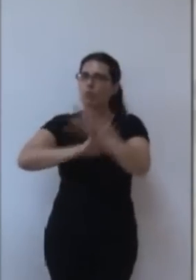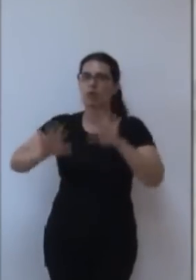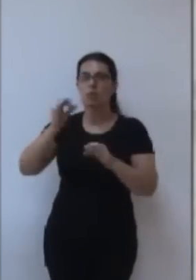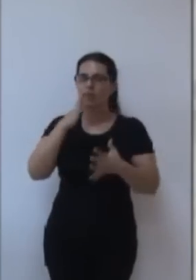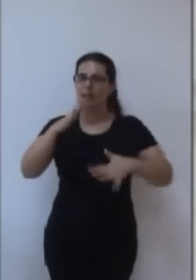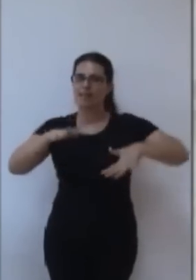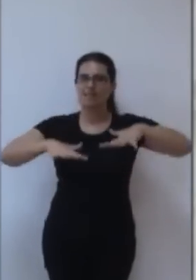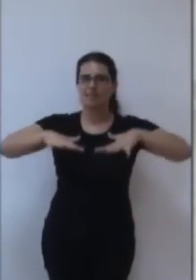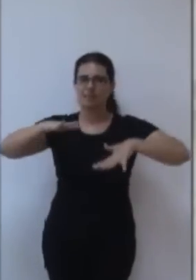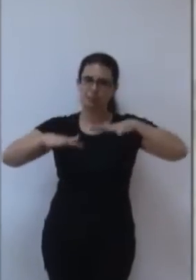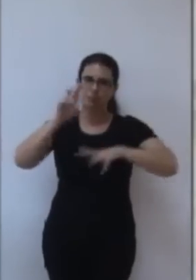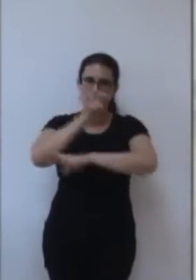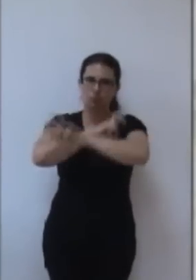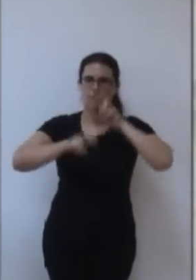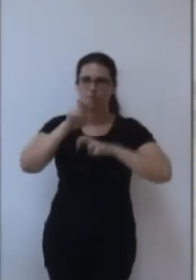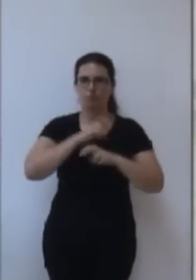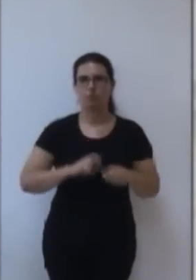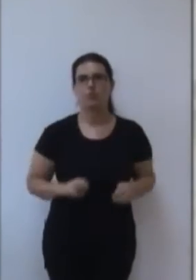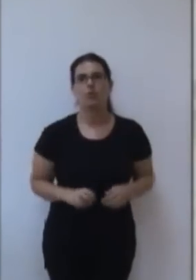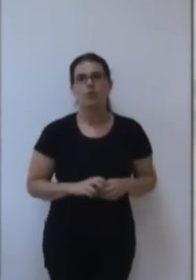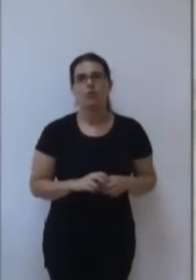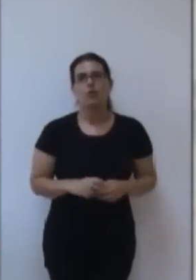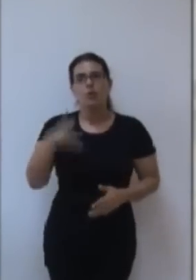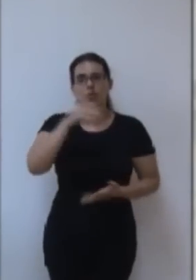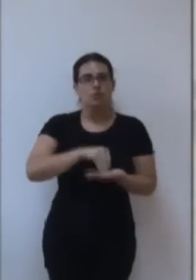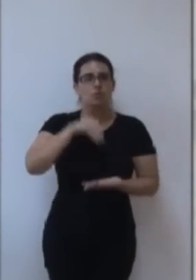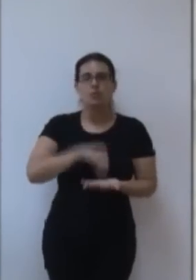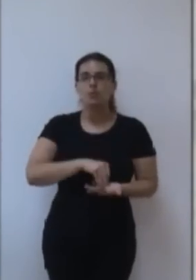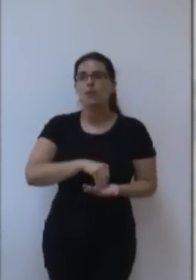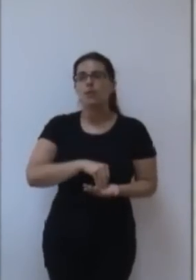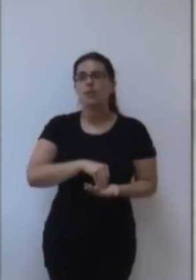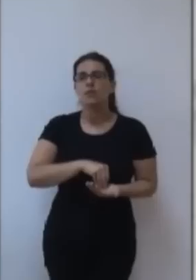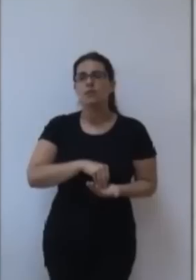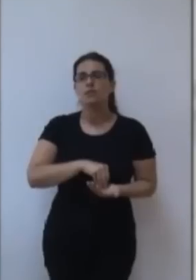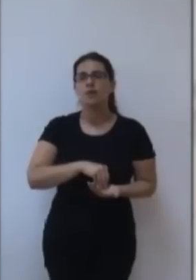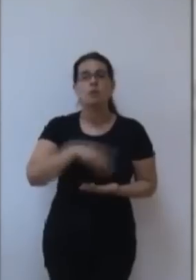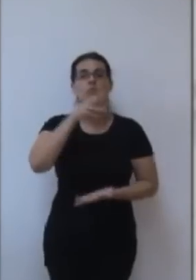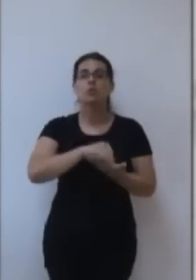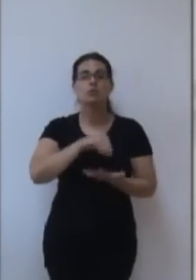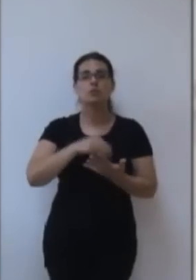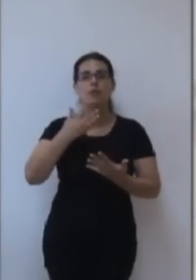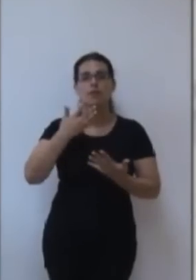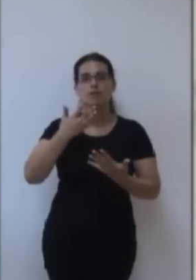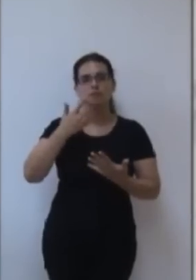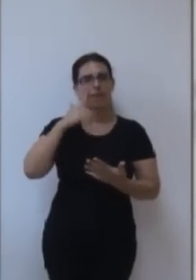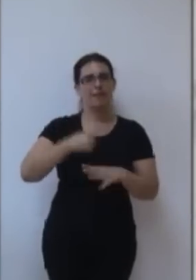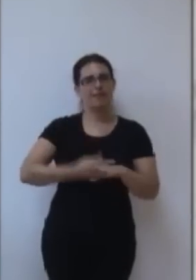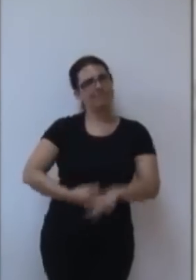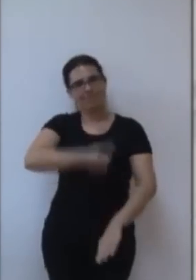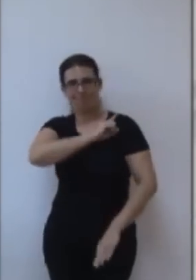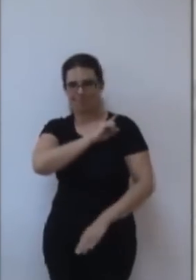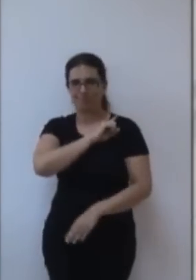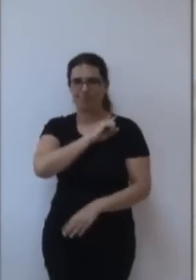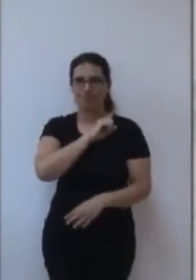Y es como todo, ¿no? Lo que a veces es que seguramente no hay equilibrio y hay un exceso,